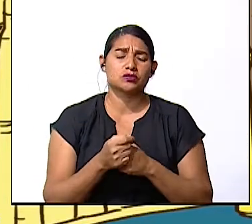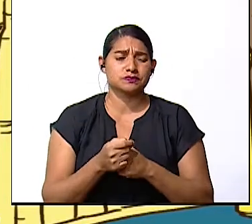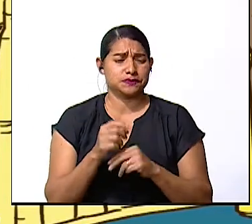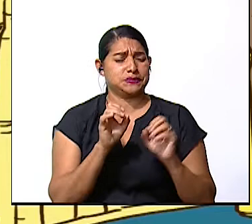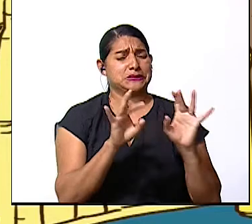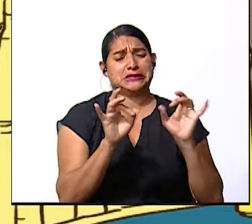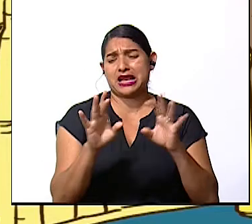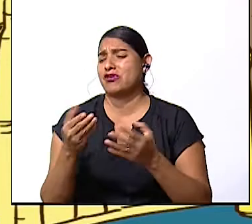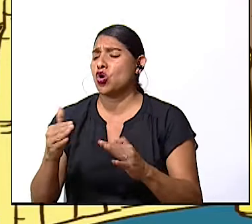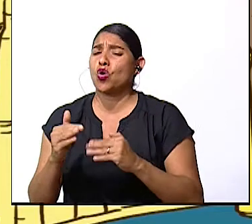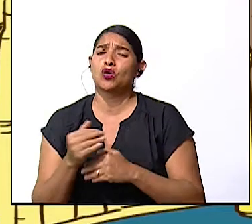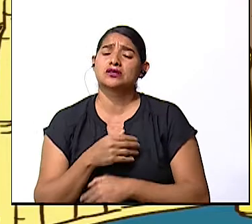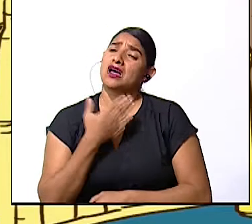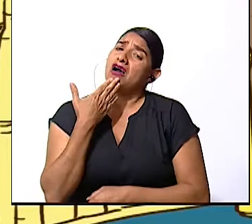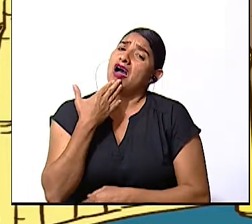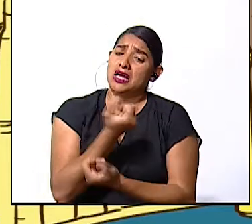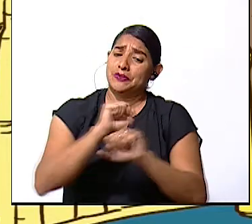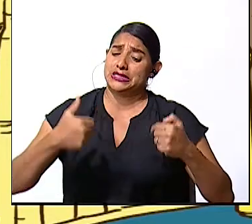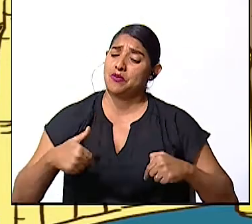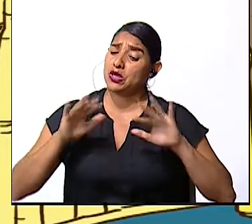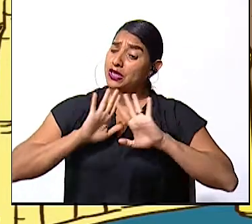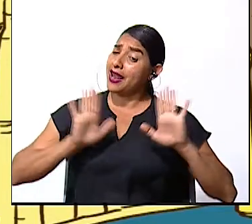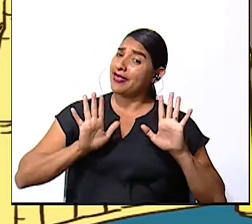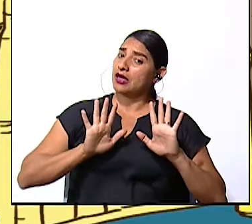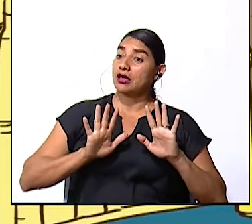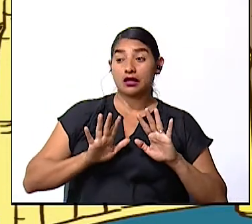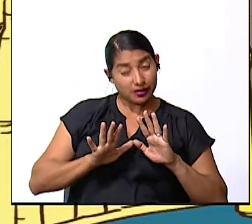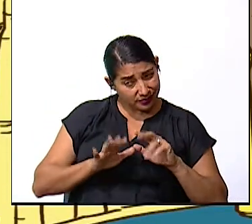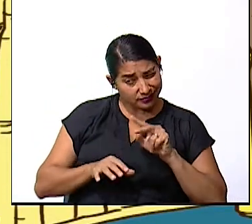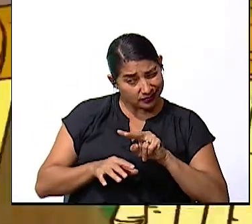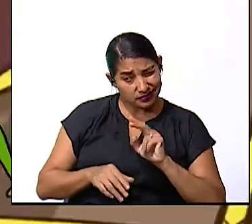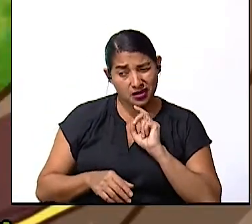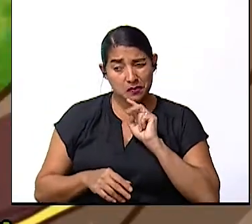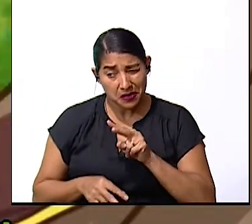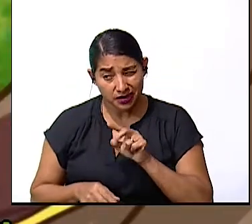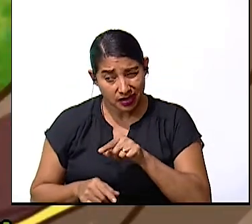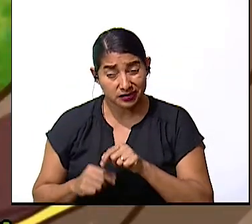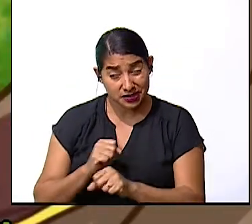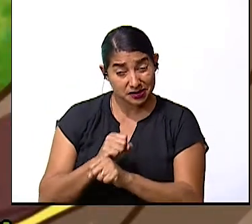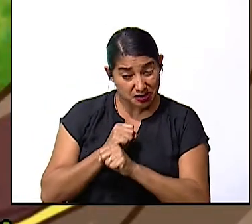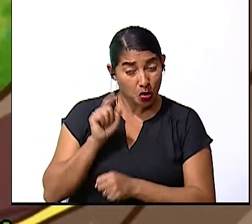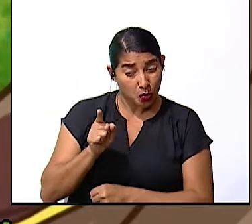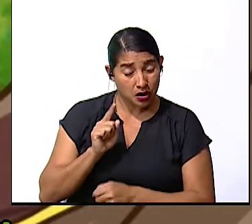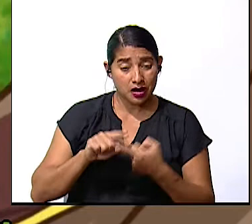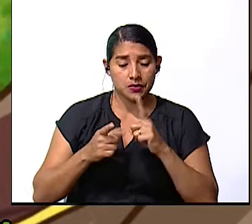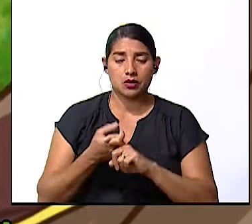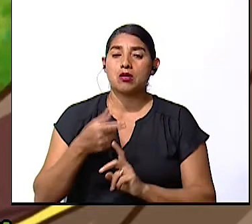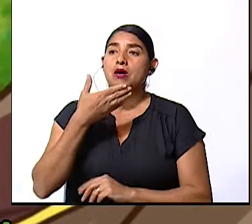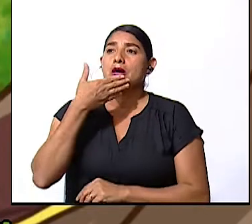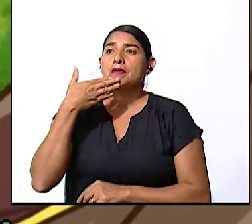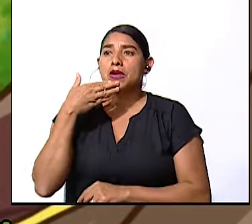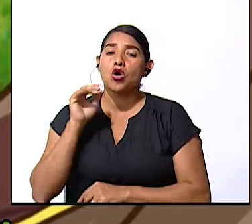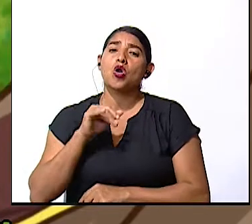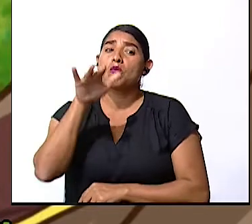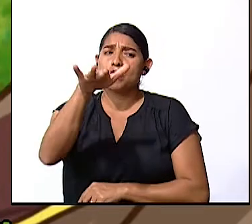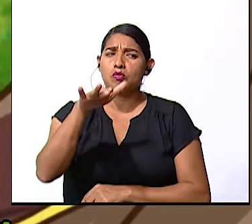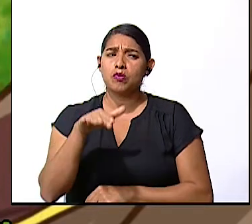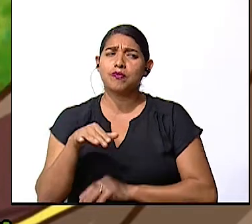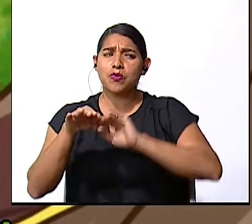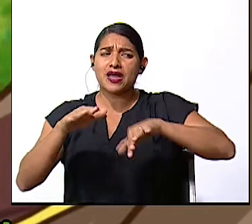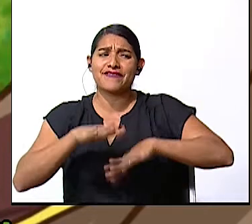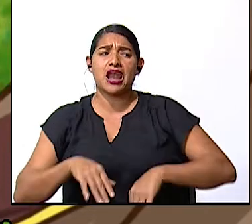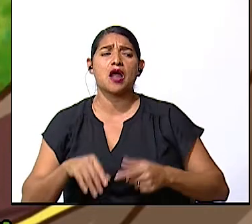tragedias que, por suerte, no pasan acá. Yo no estaría tan segura, amigo. Mejor voy a relajarme a